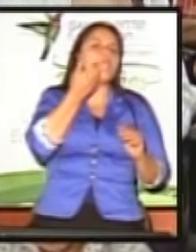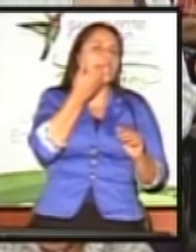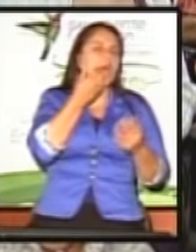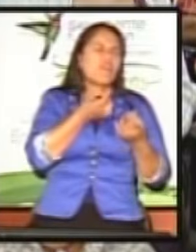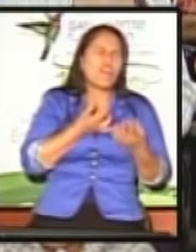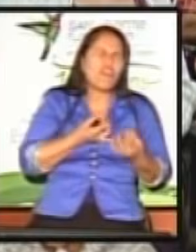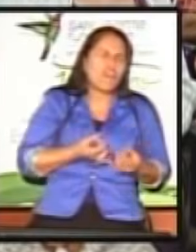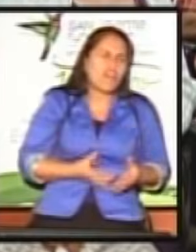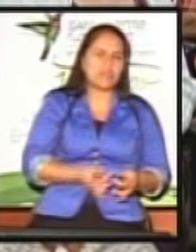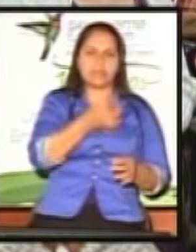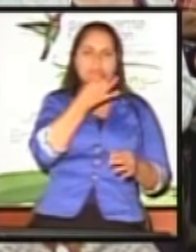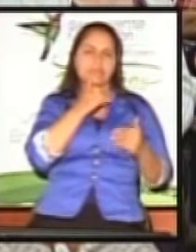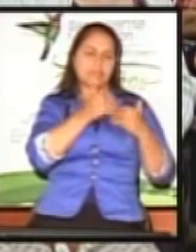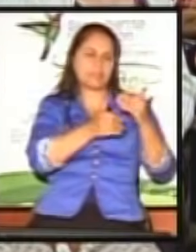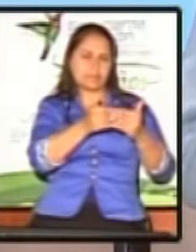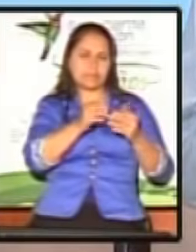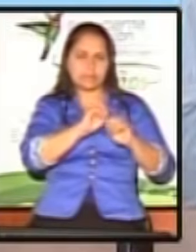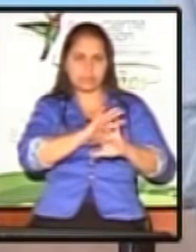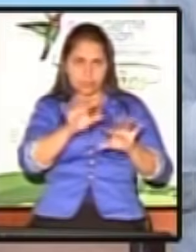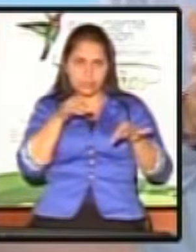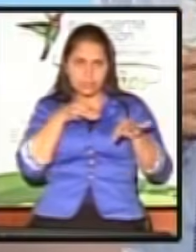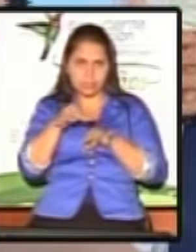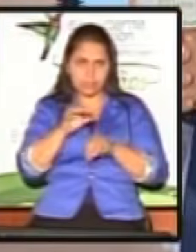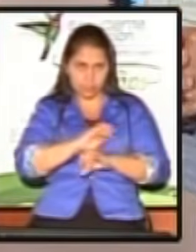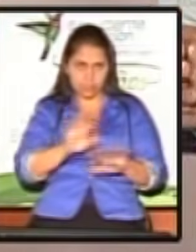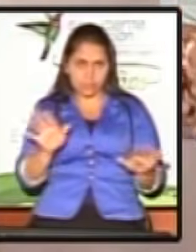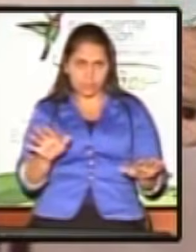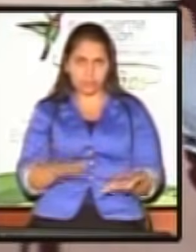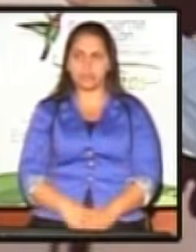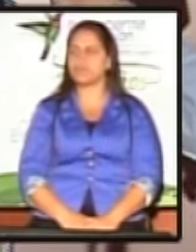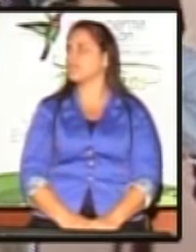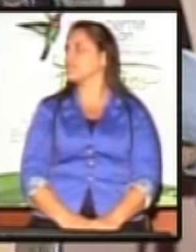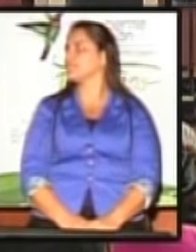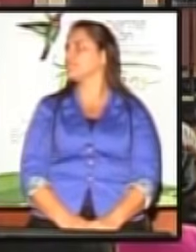hacia la muerte. ¿Queda más o menos clara la pregunta?